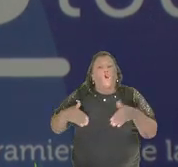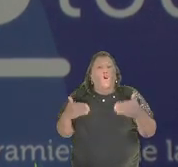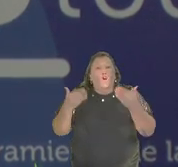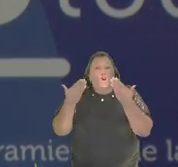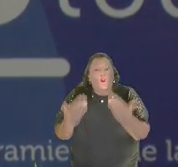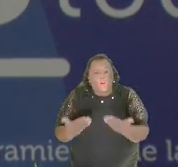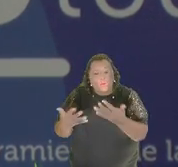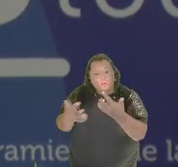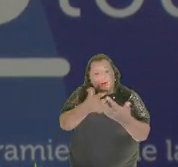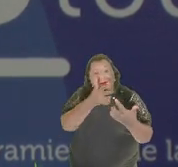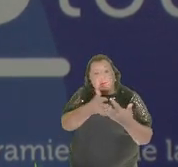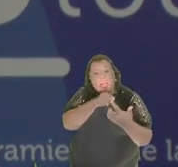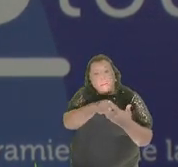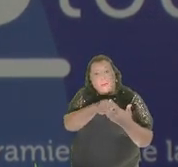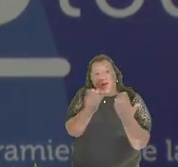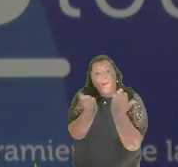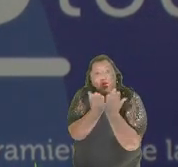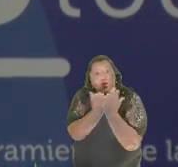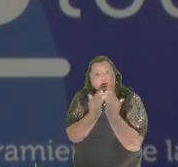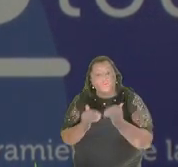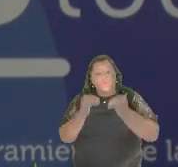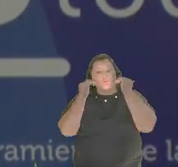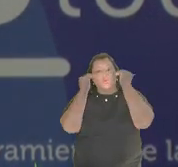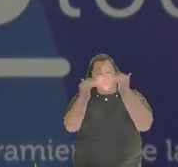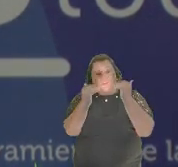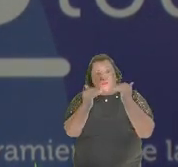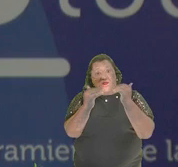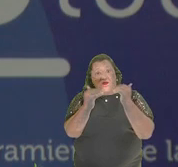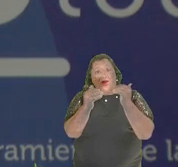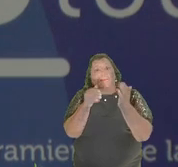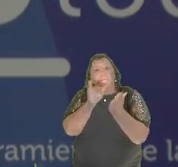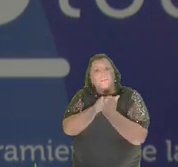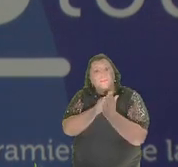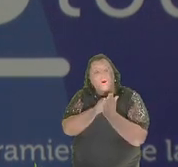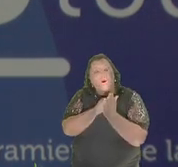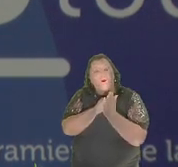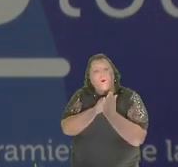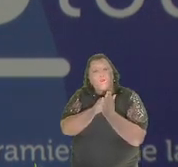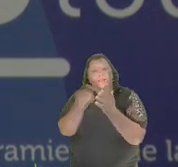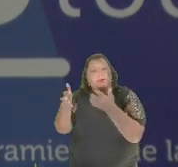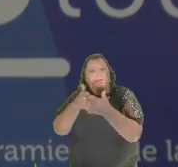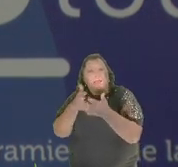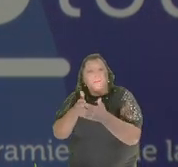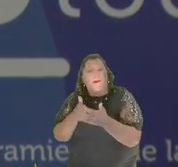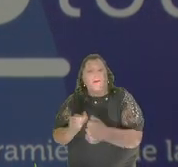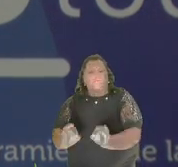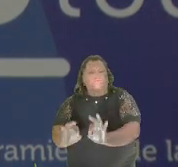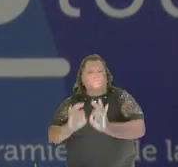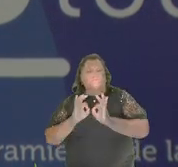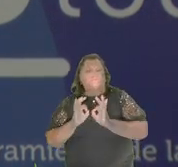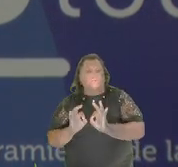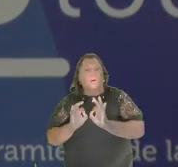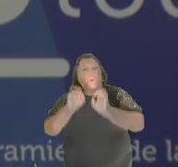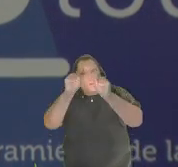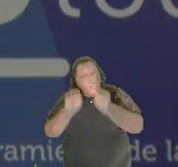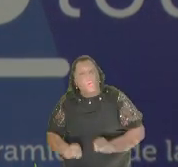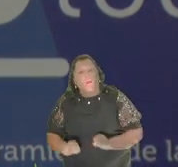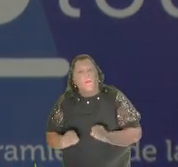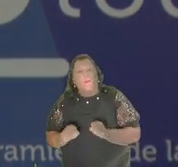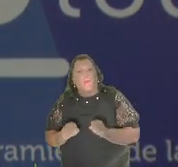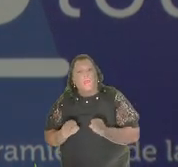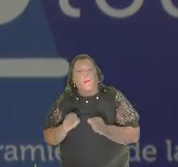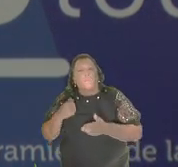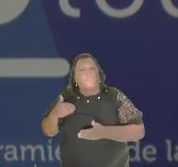el sistema de educación superior bajo el marco también de un sistema nacional de cualificaciones, puede ser compatible con